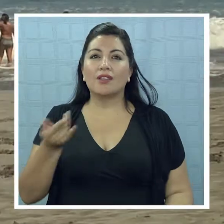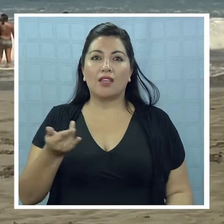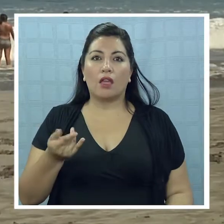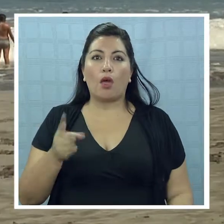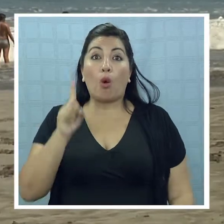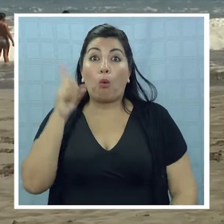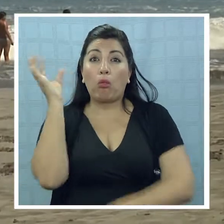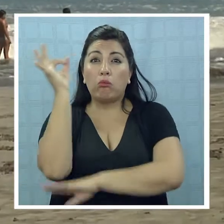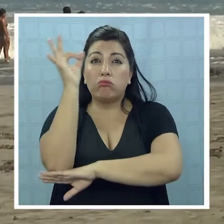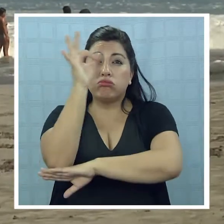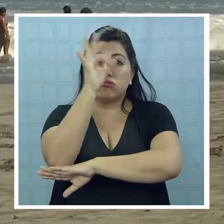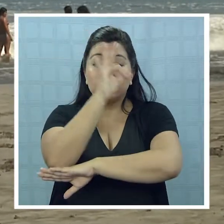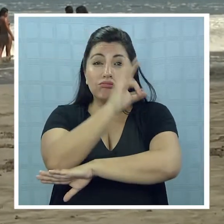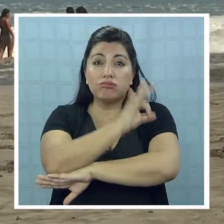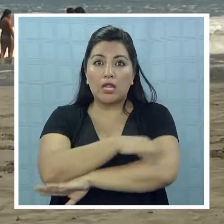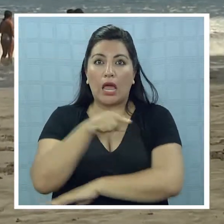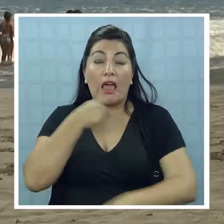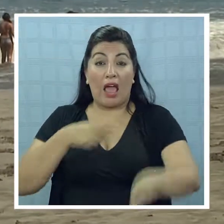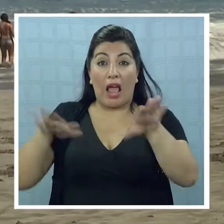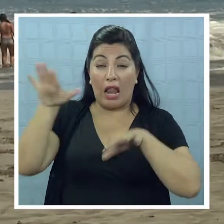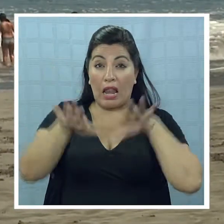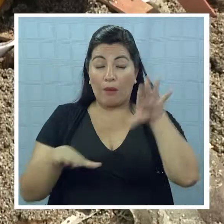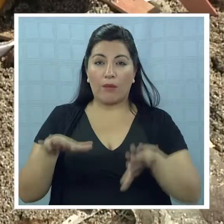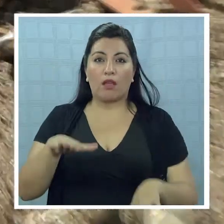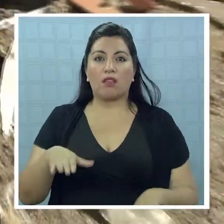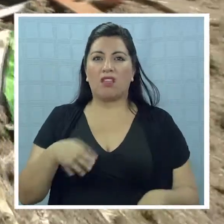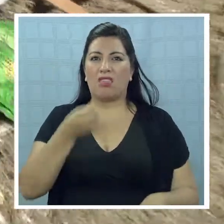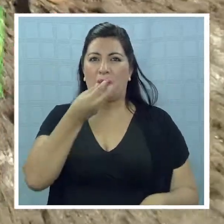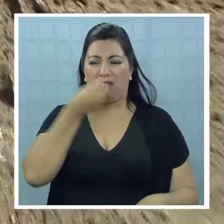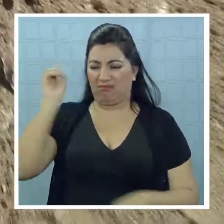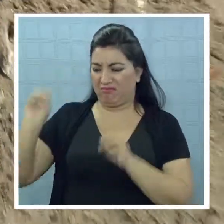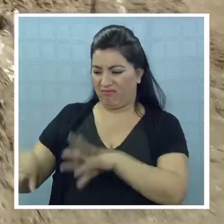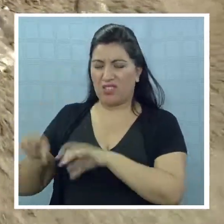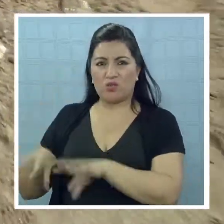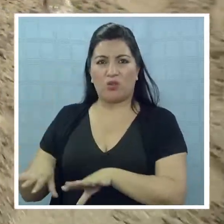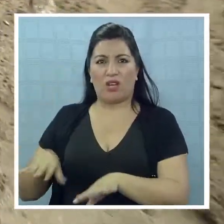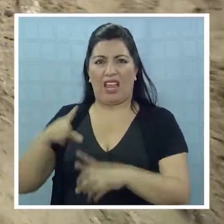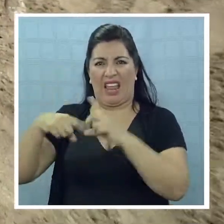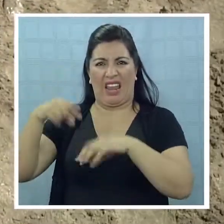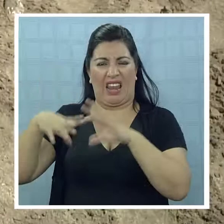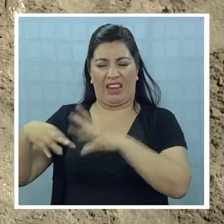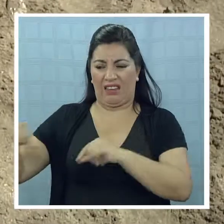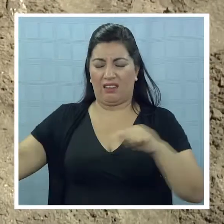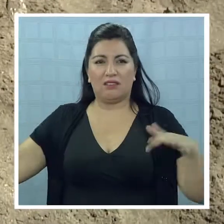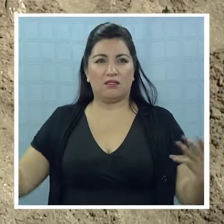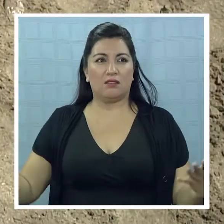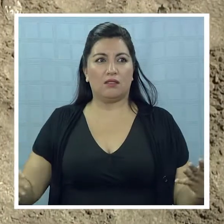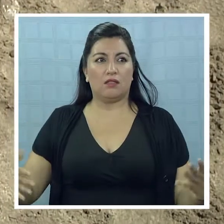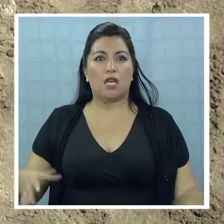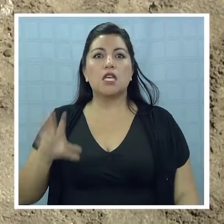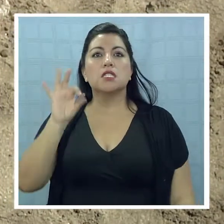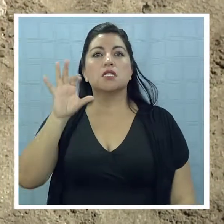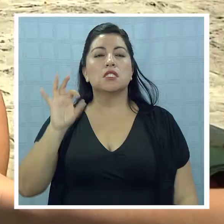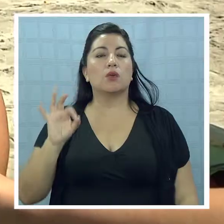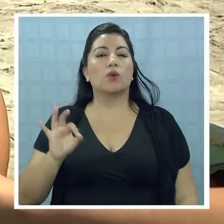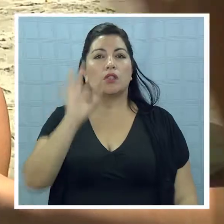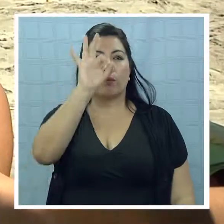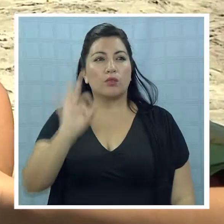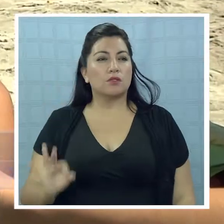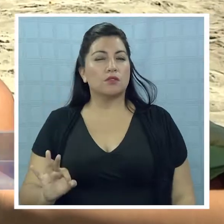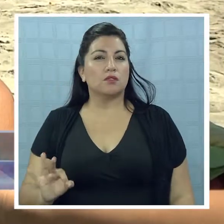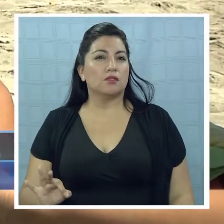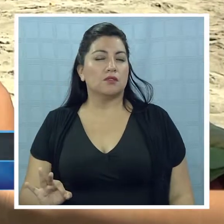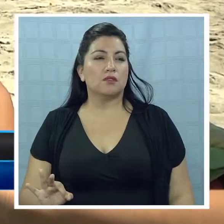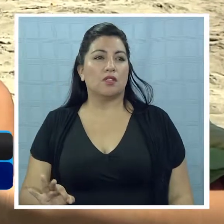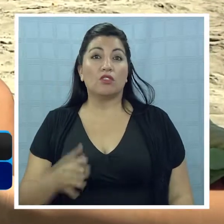que después de pasar el día en la playa dejan sus desperdicios botados en la arena. El otro 50% es culpa de la gente. A